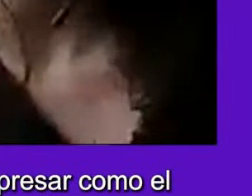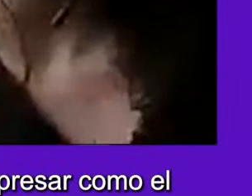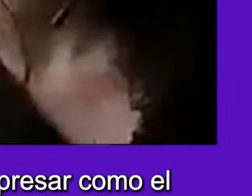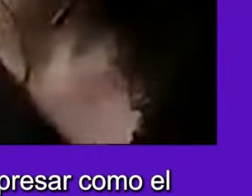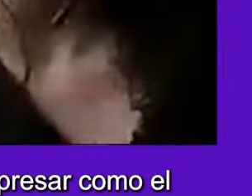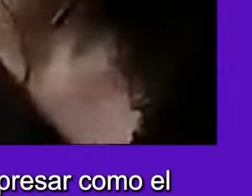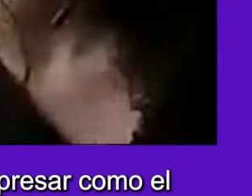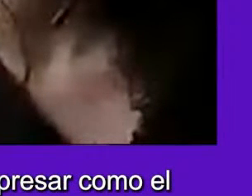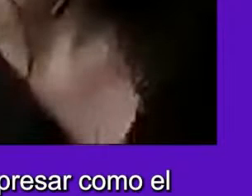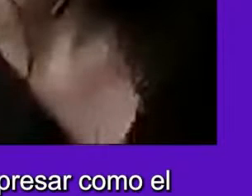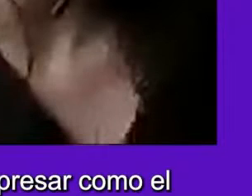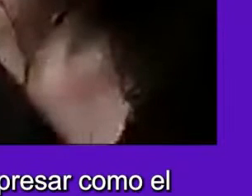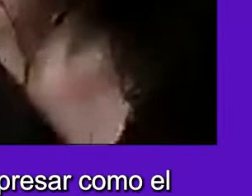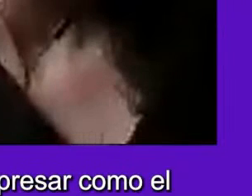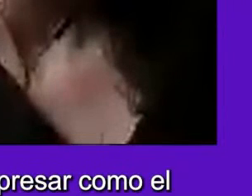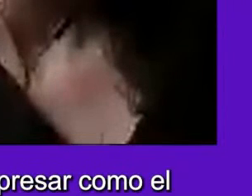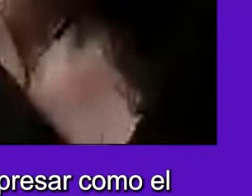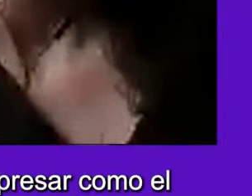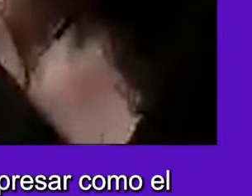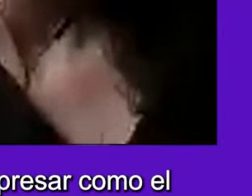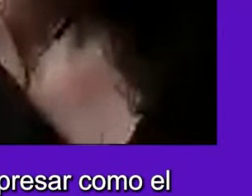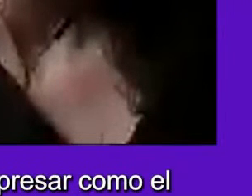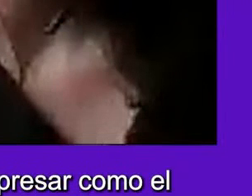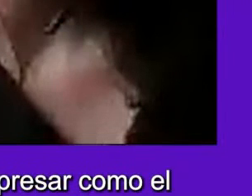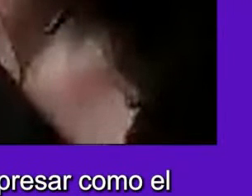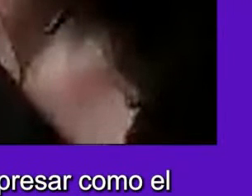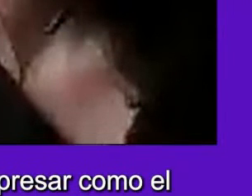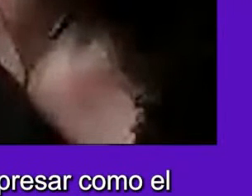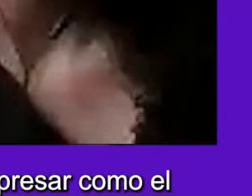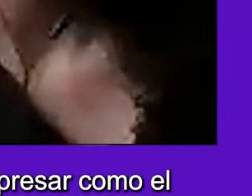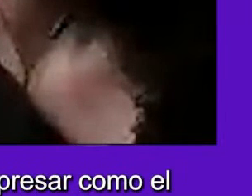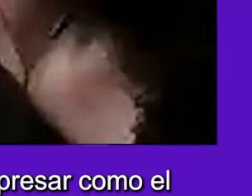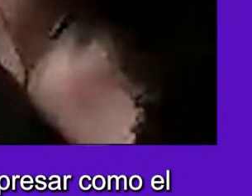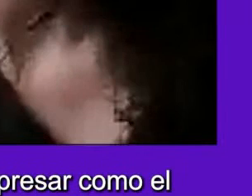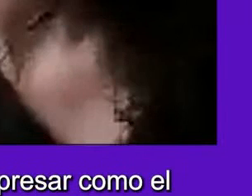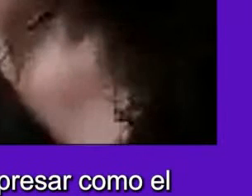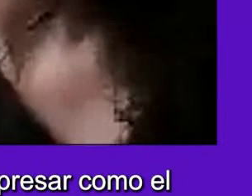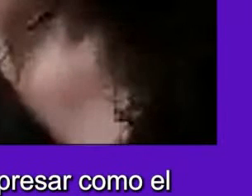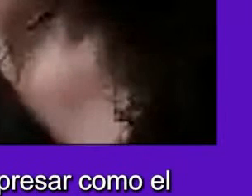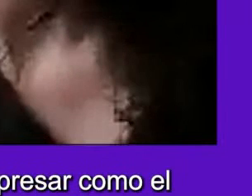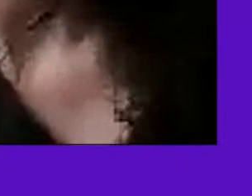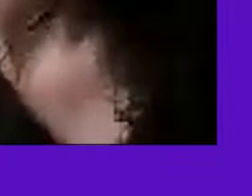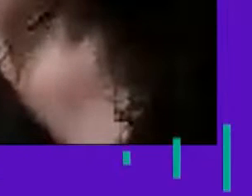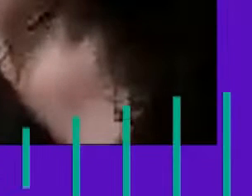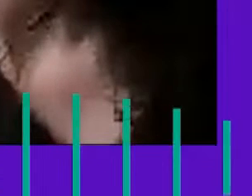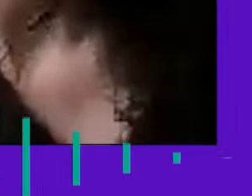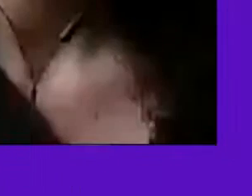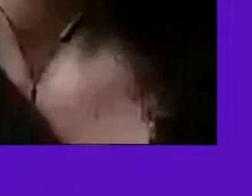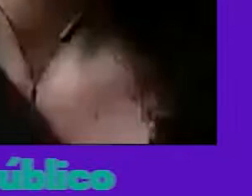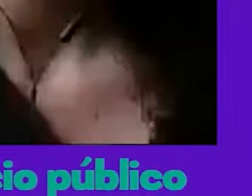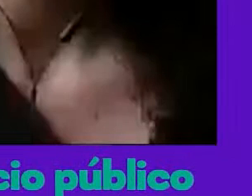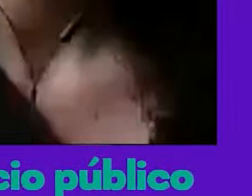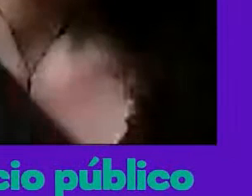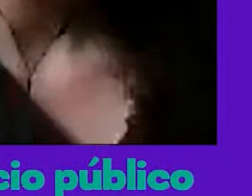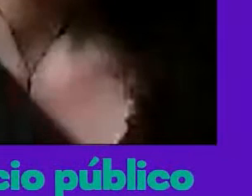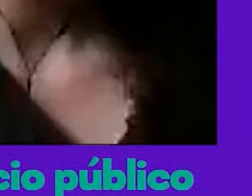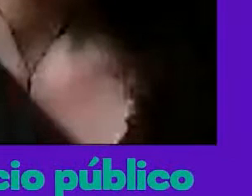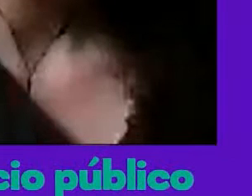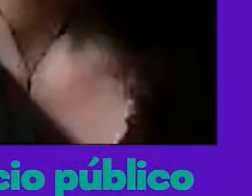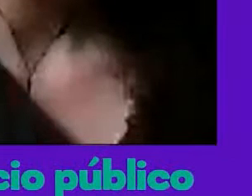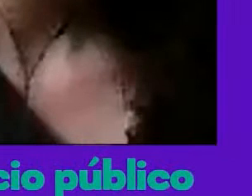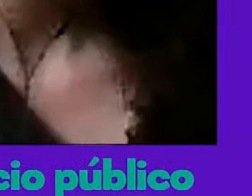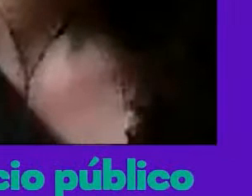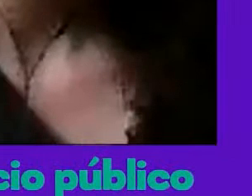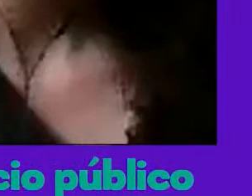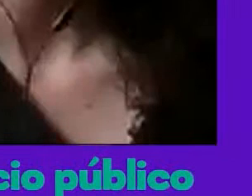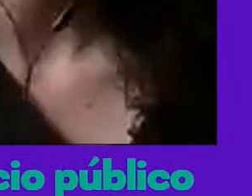Yo quería expresar como el tema también de las tradiciones que se celebran en los pueblos, como en el caso de Jamay,